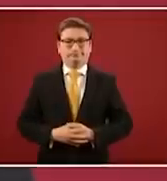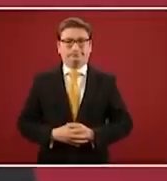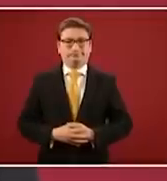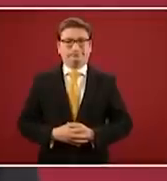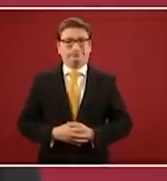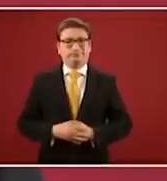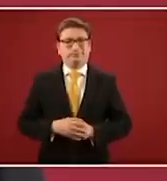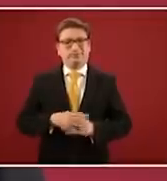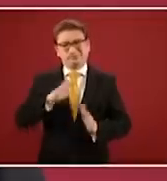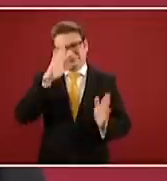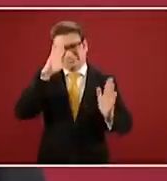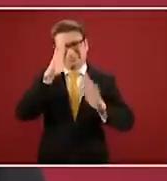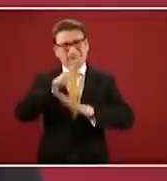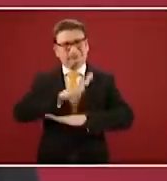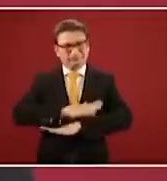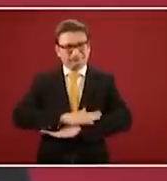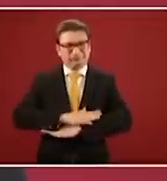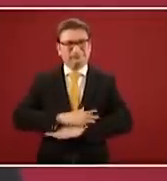reconciliarnos,